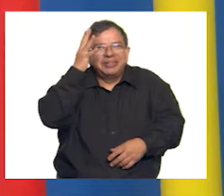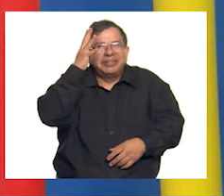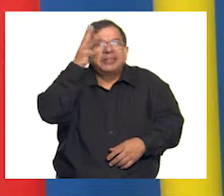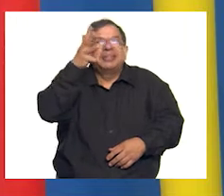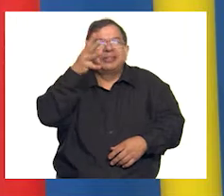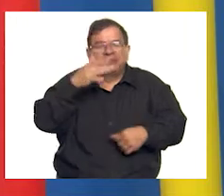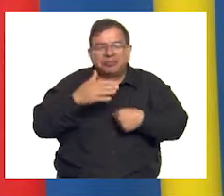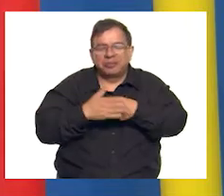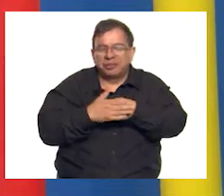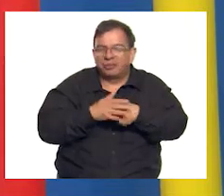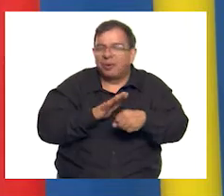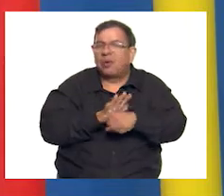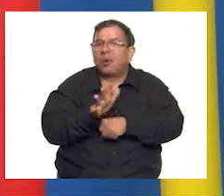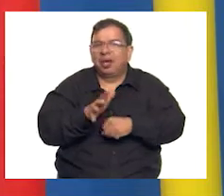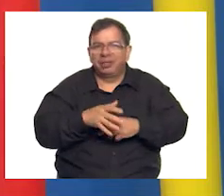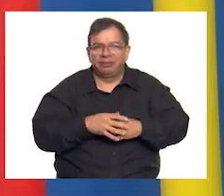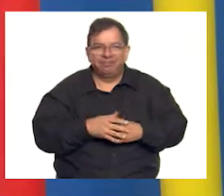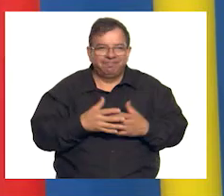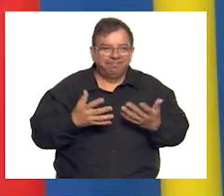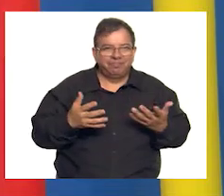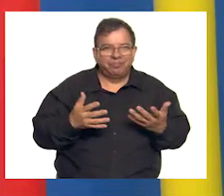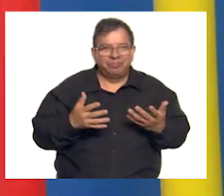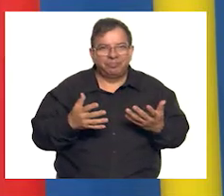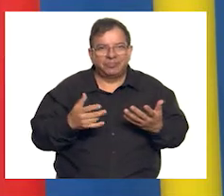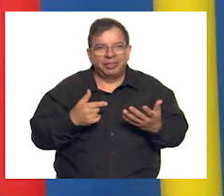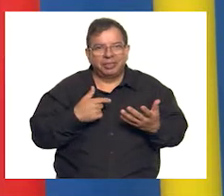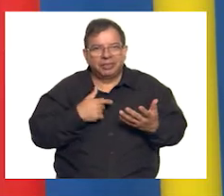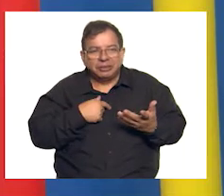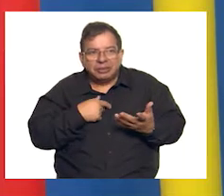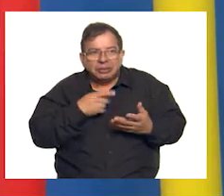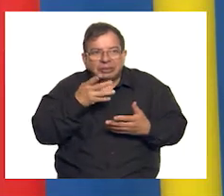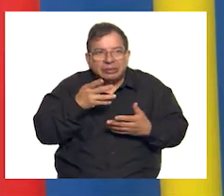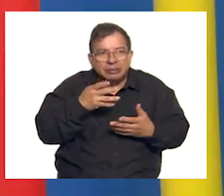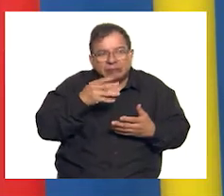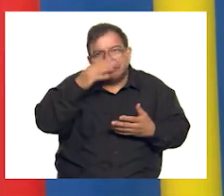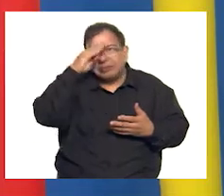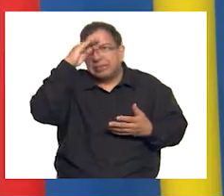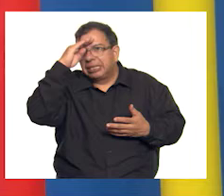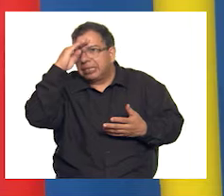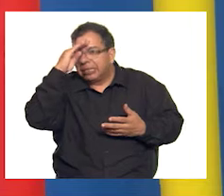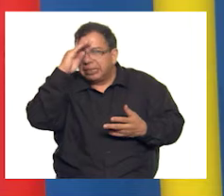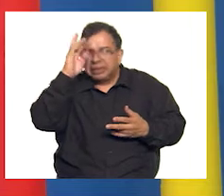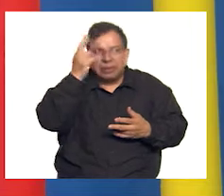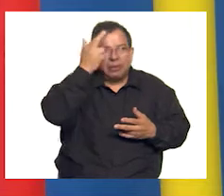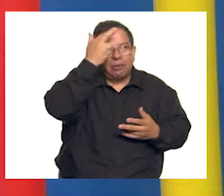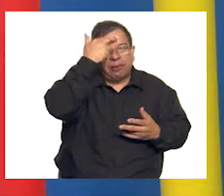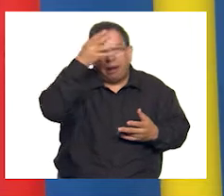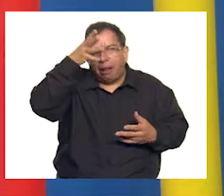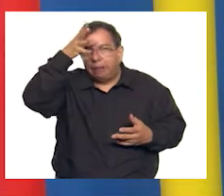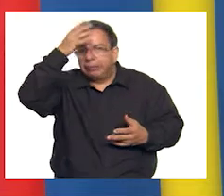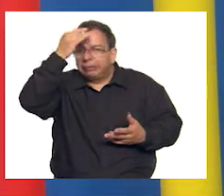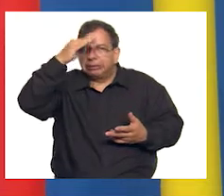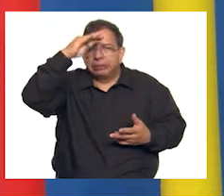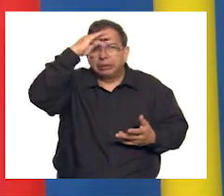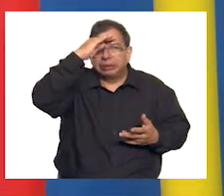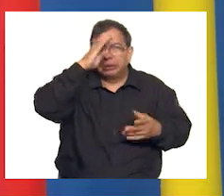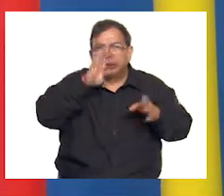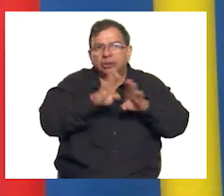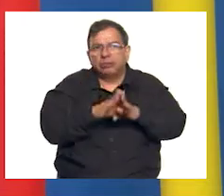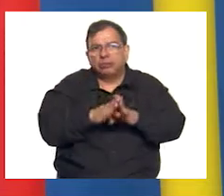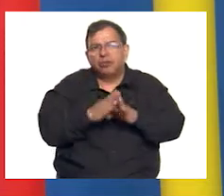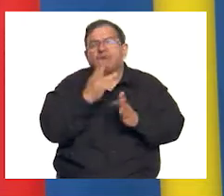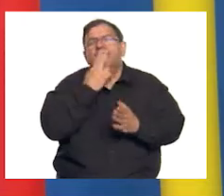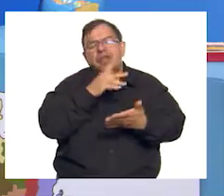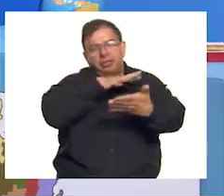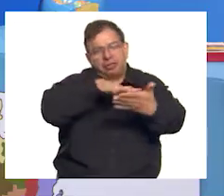venir, y es que, de lo que voy a cuestionarme, a recordar, a aprender, a reflexionar, y todo a través de los